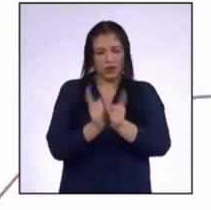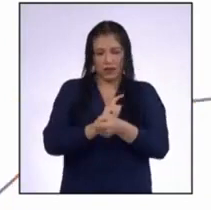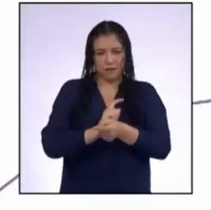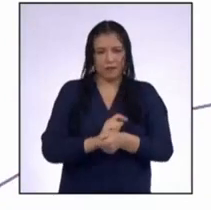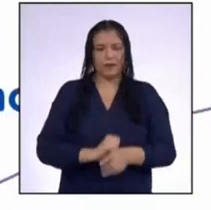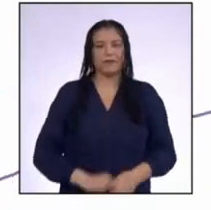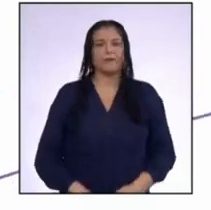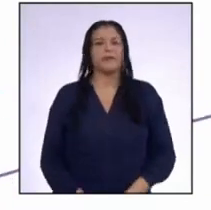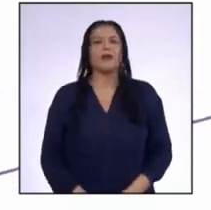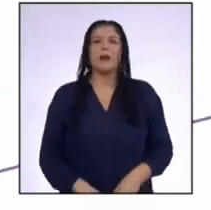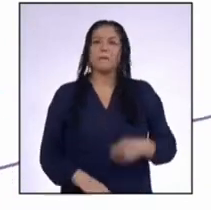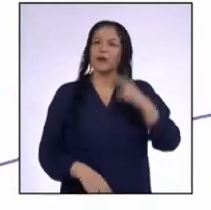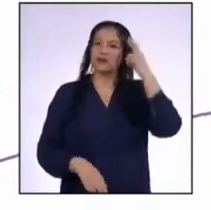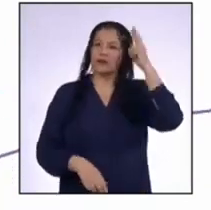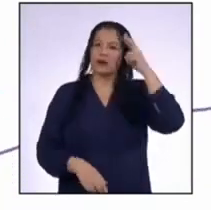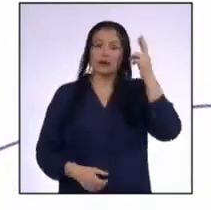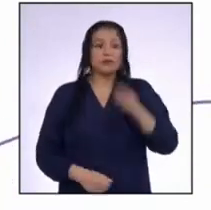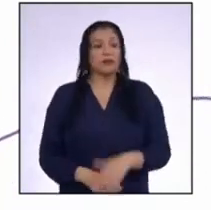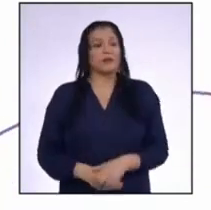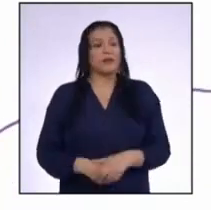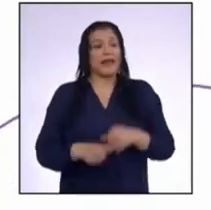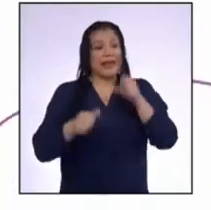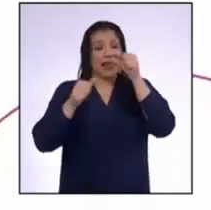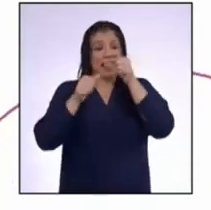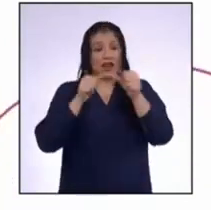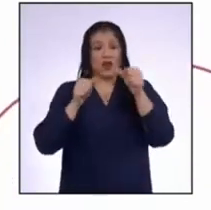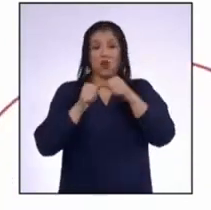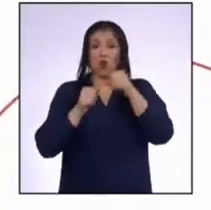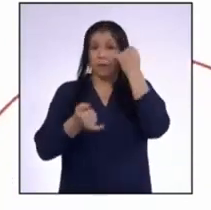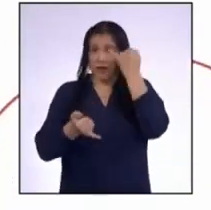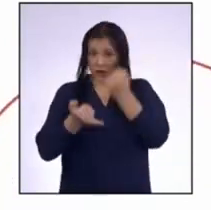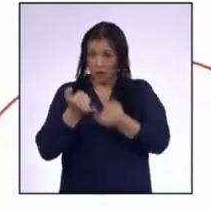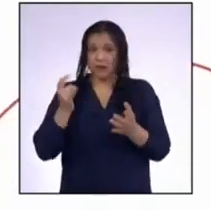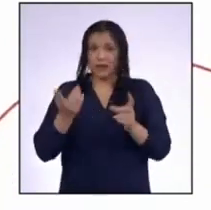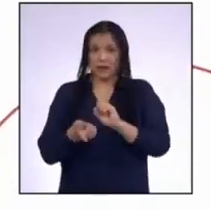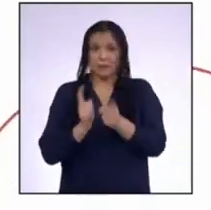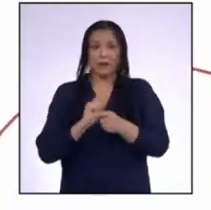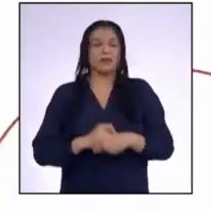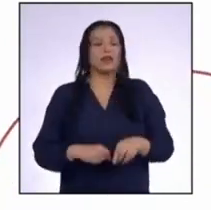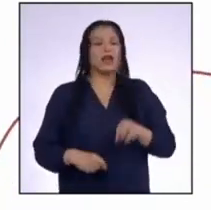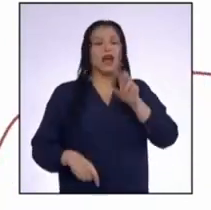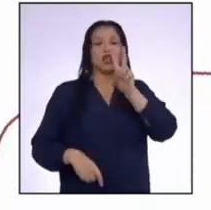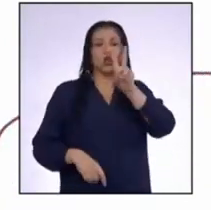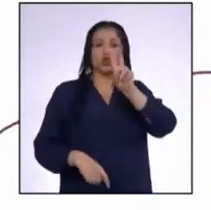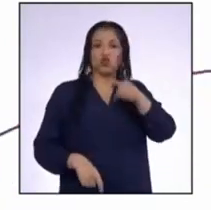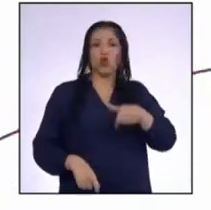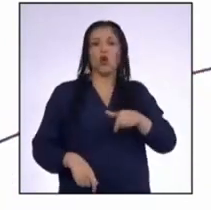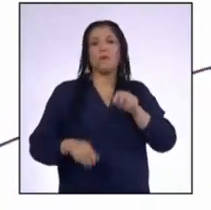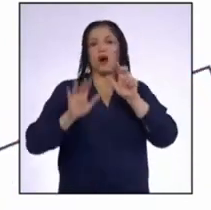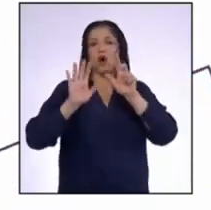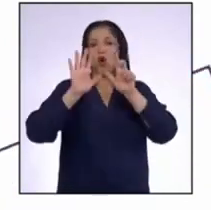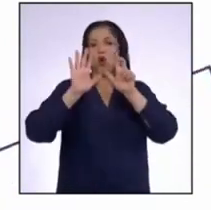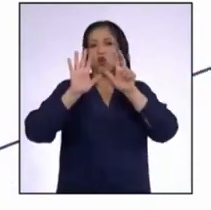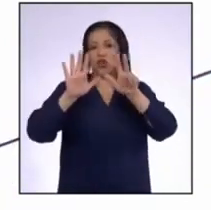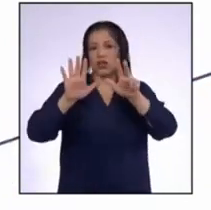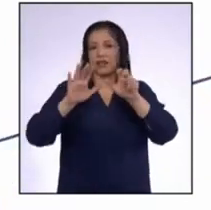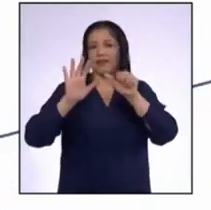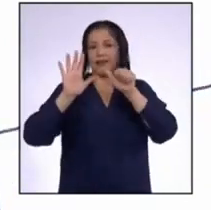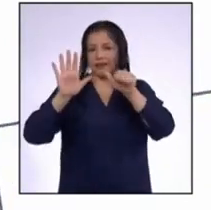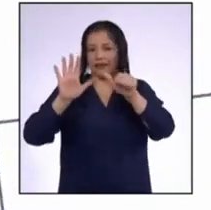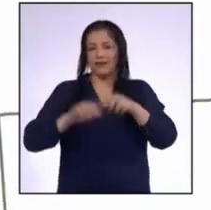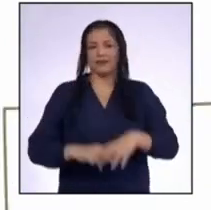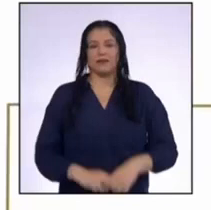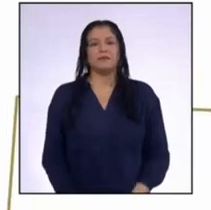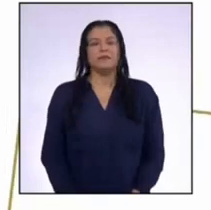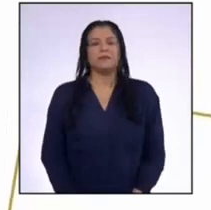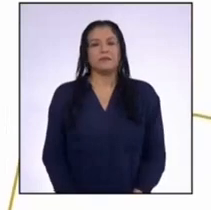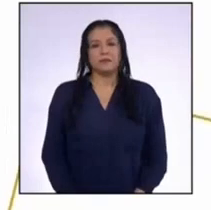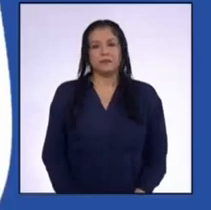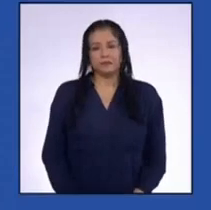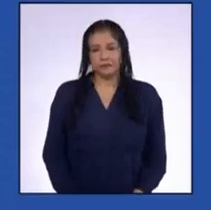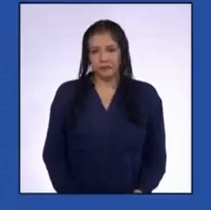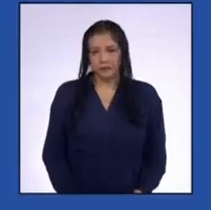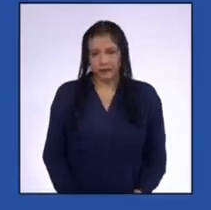6. Por lo tanto, el número decimal redondeado es 2 enteros 86 centésimos.